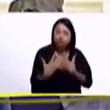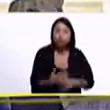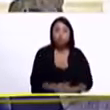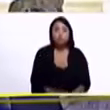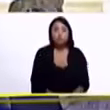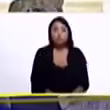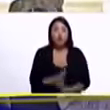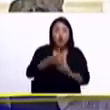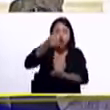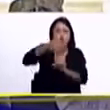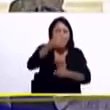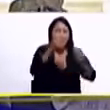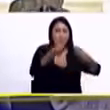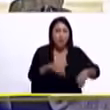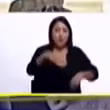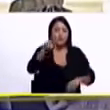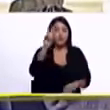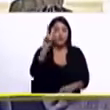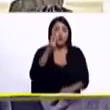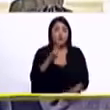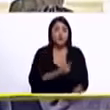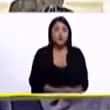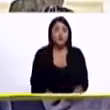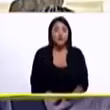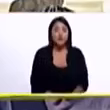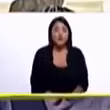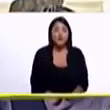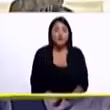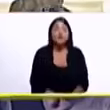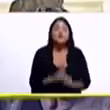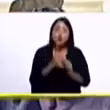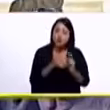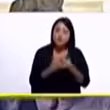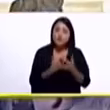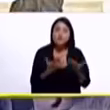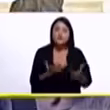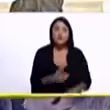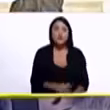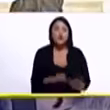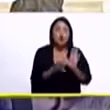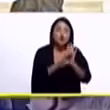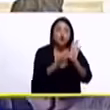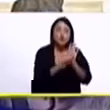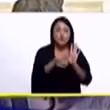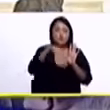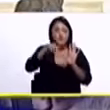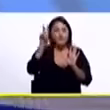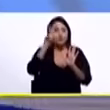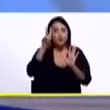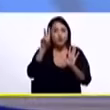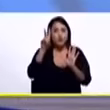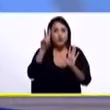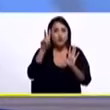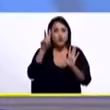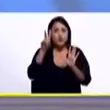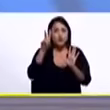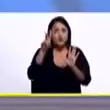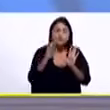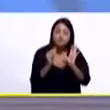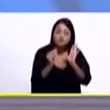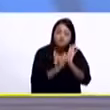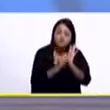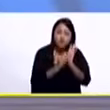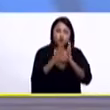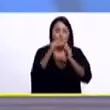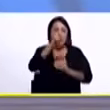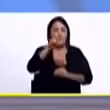lograr grandes consensos nacionales, considerando que la Constitución de la República Bolivariana de Venezuela consagra para todos